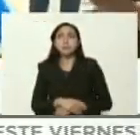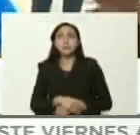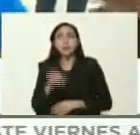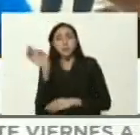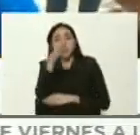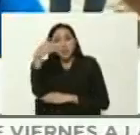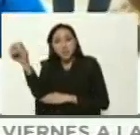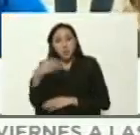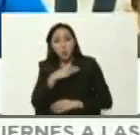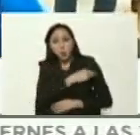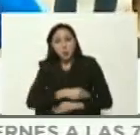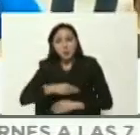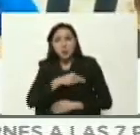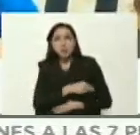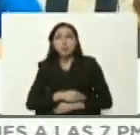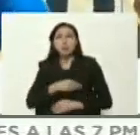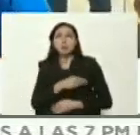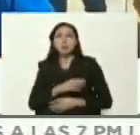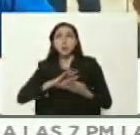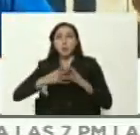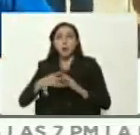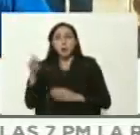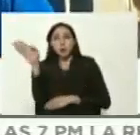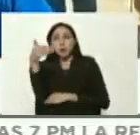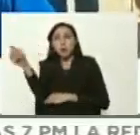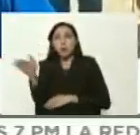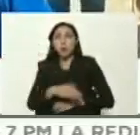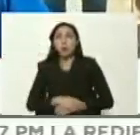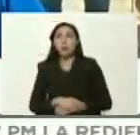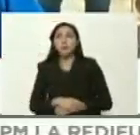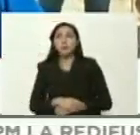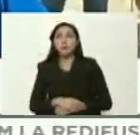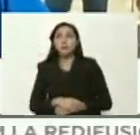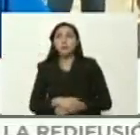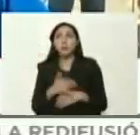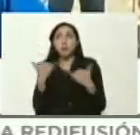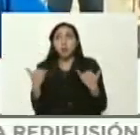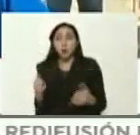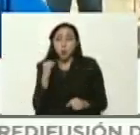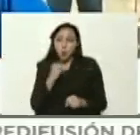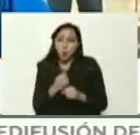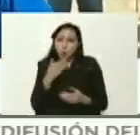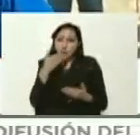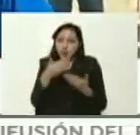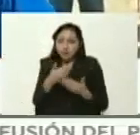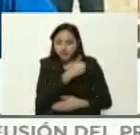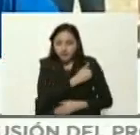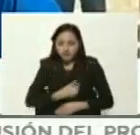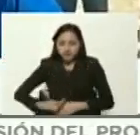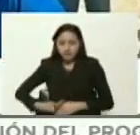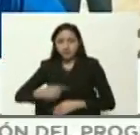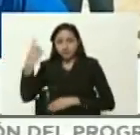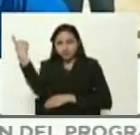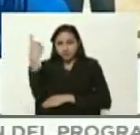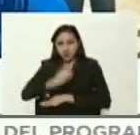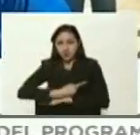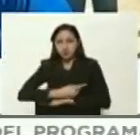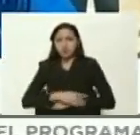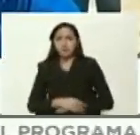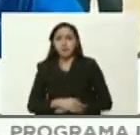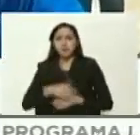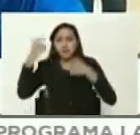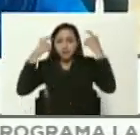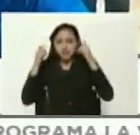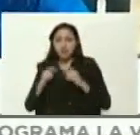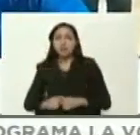Tricolor, y pues desde ahora estamos iniciando el trabajo gracias a usted, a la tarea que nuestro presidente Chávez